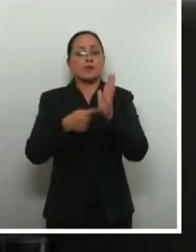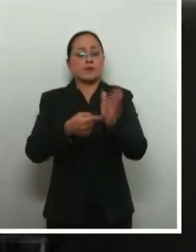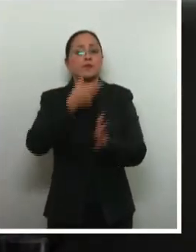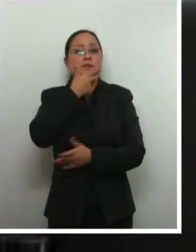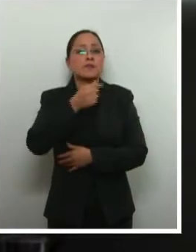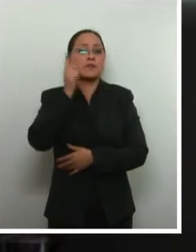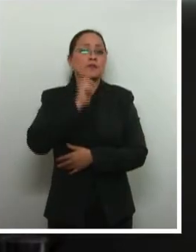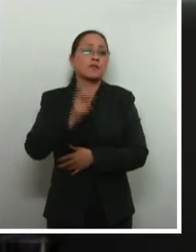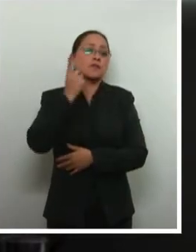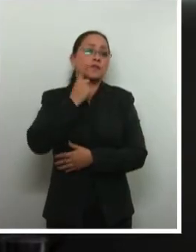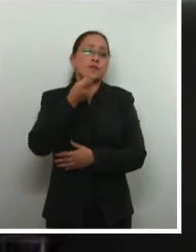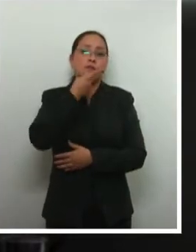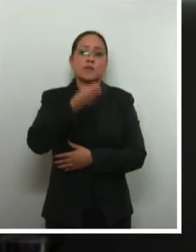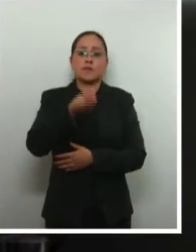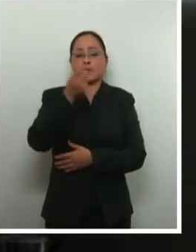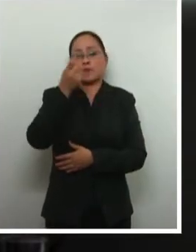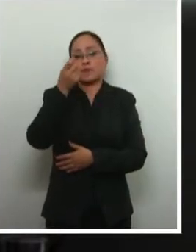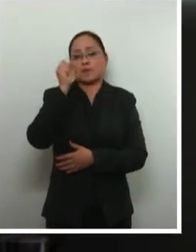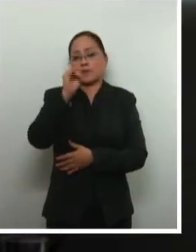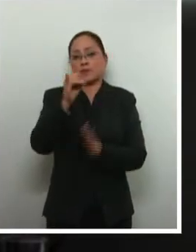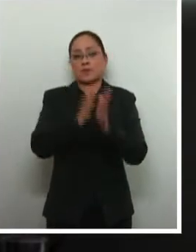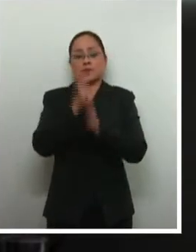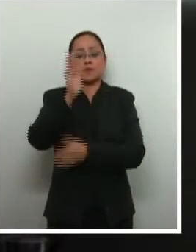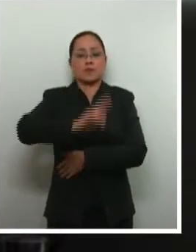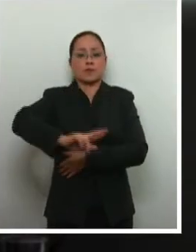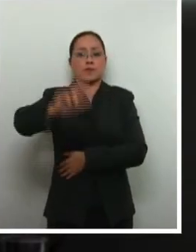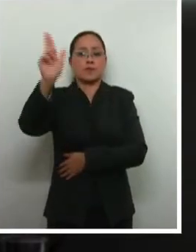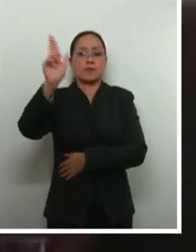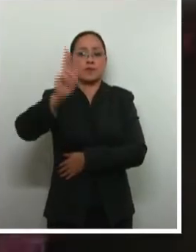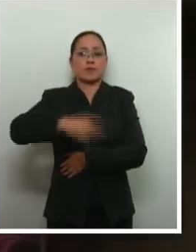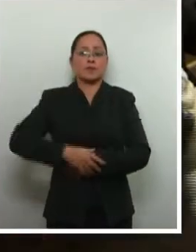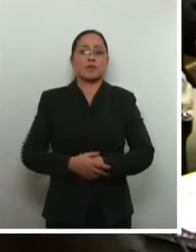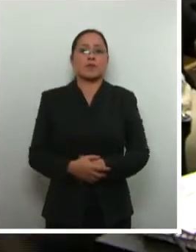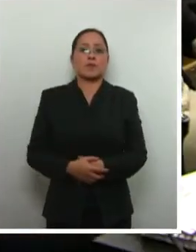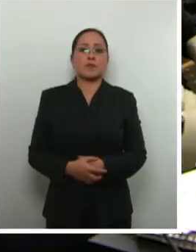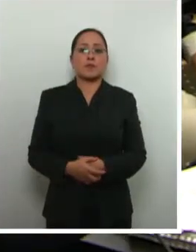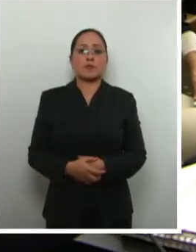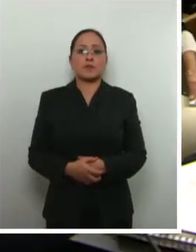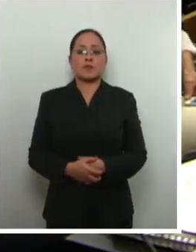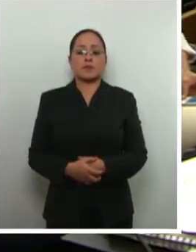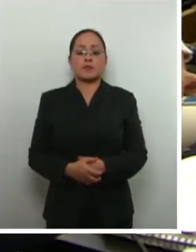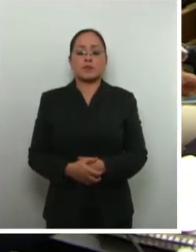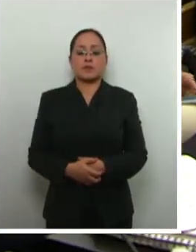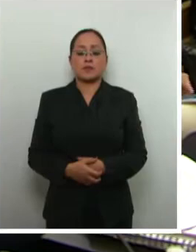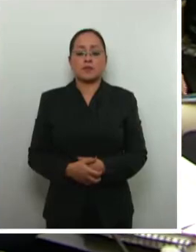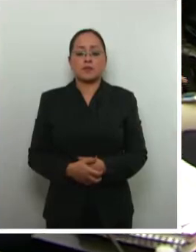Las y los constituyentes que estén por la afirmativa, sírvanse manifestarlo.